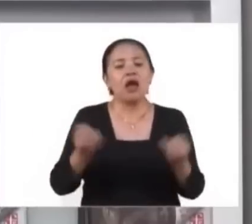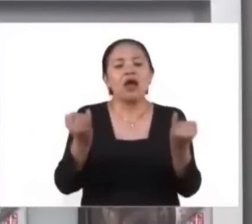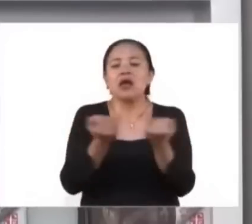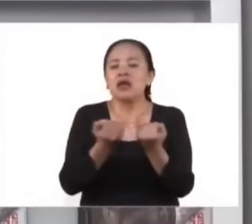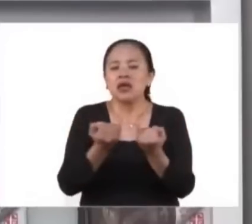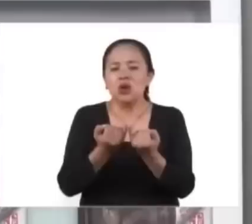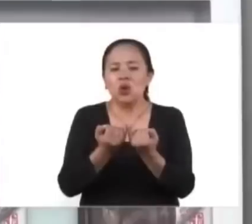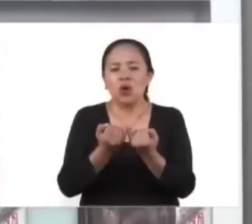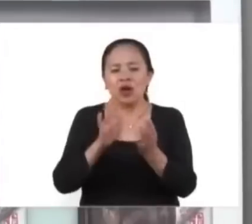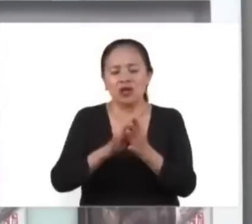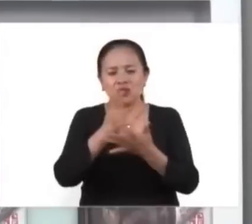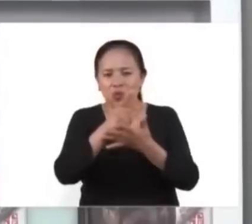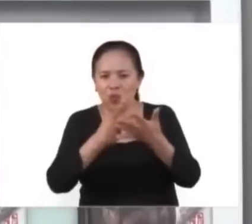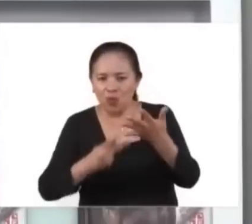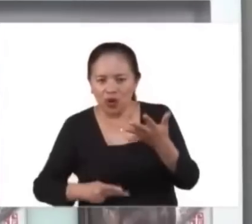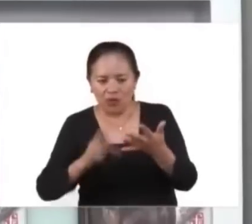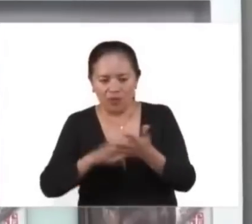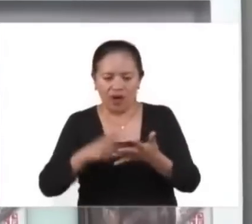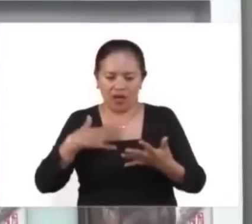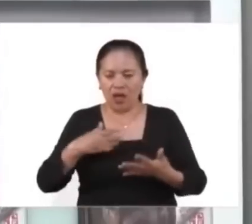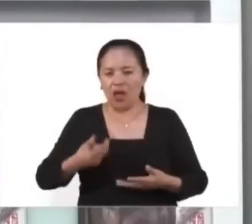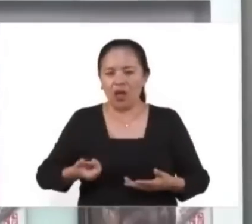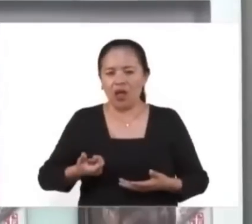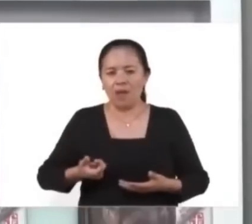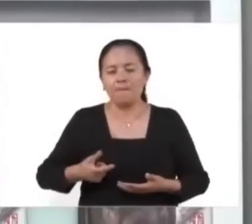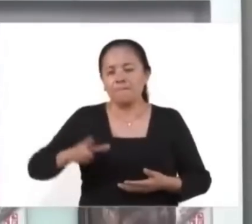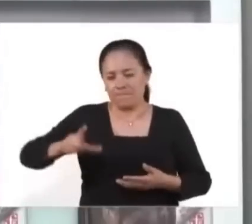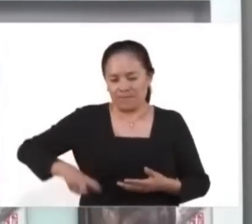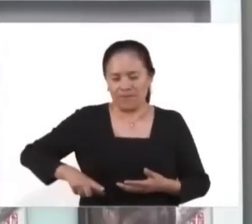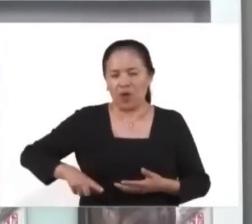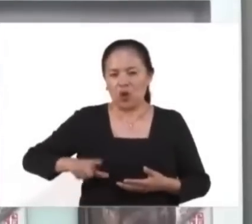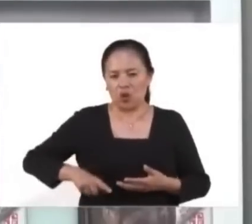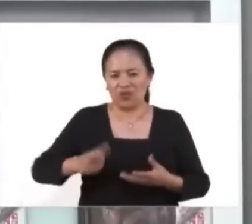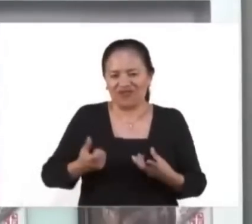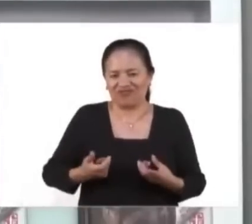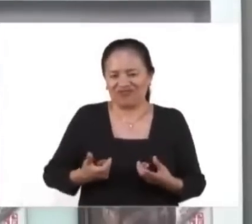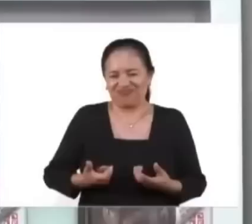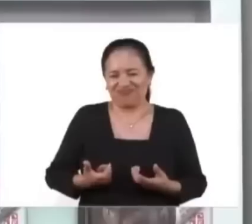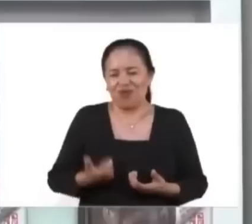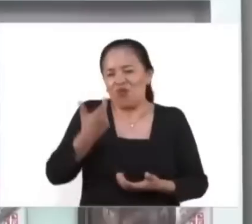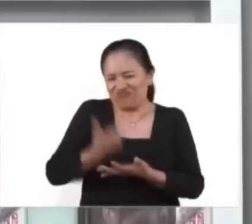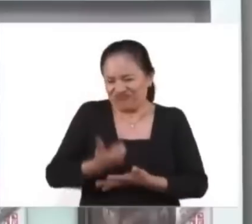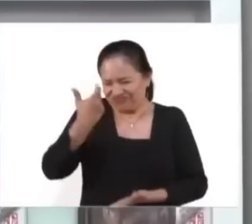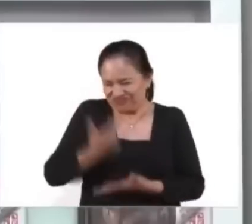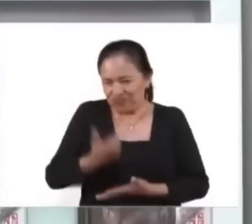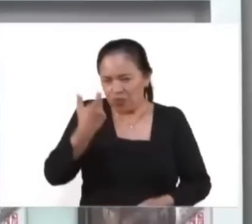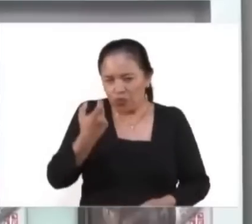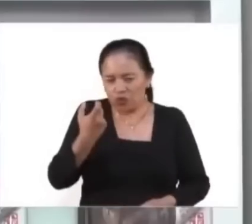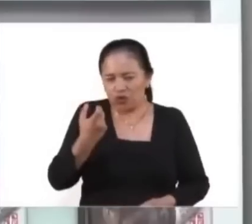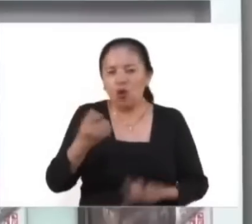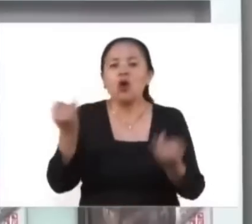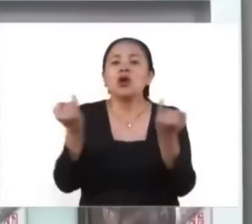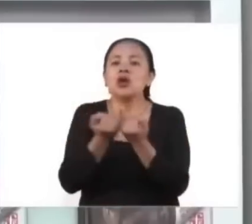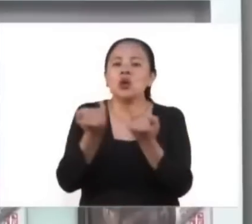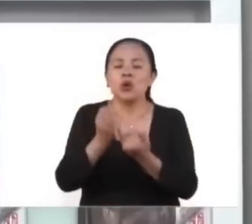permitiera que México no se endeudara con esta compra y además nos anuncia que con todas las inversiones que está haciendo